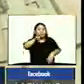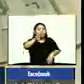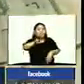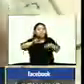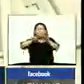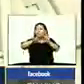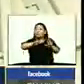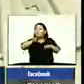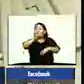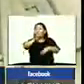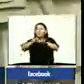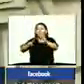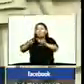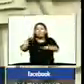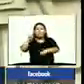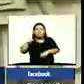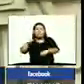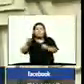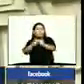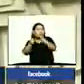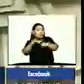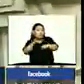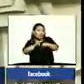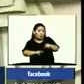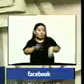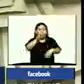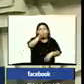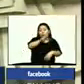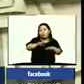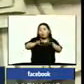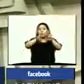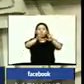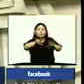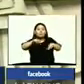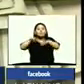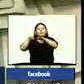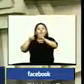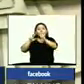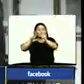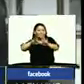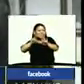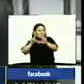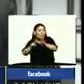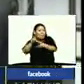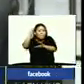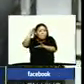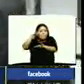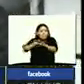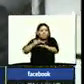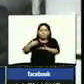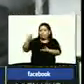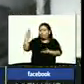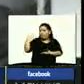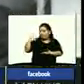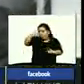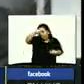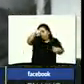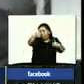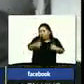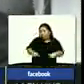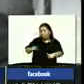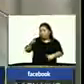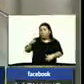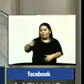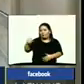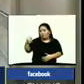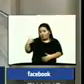.1 millones de dólares. 286.9 millones menos que el presupuesto aprobado para 2019.